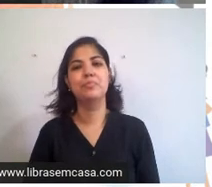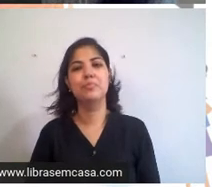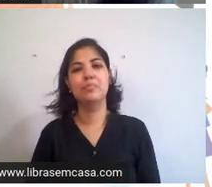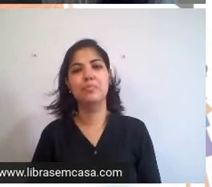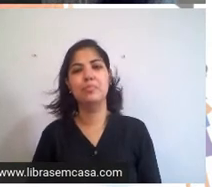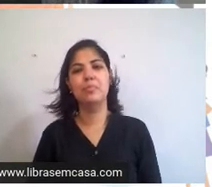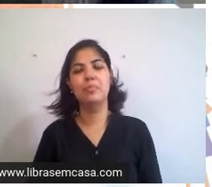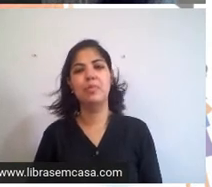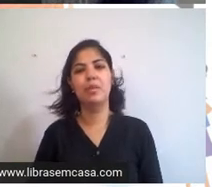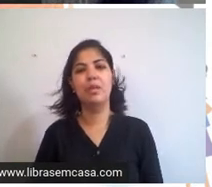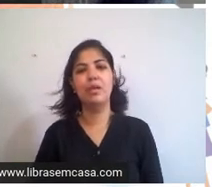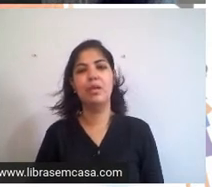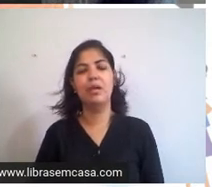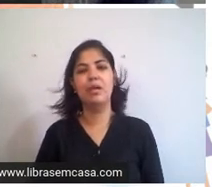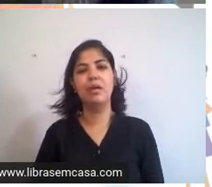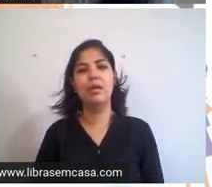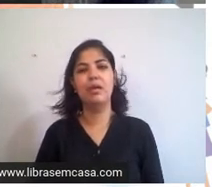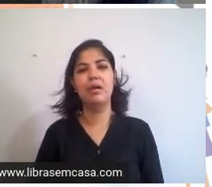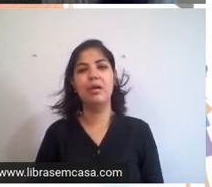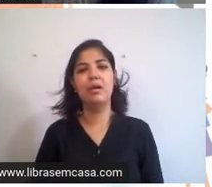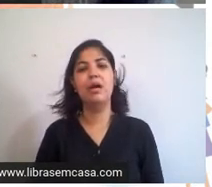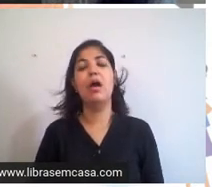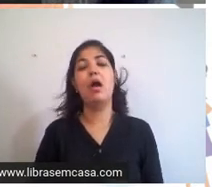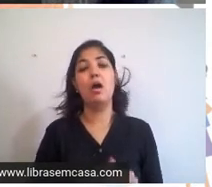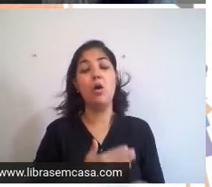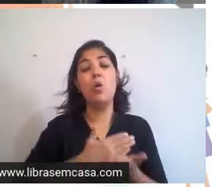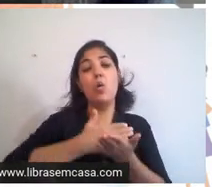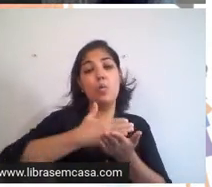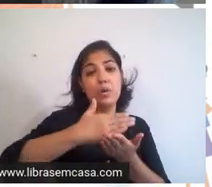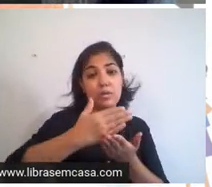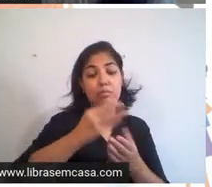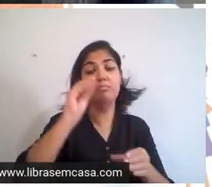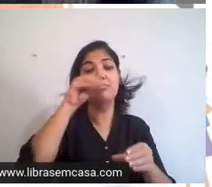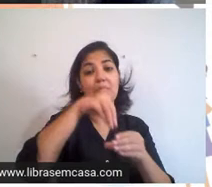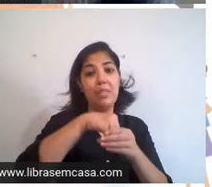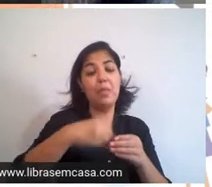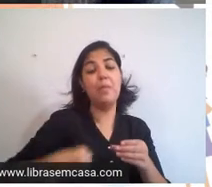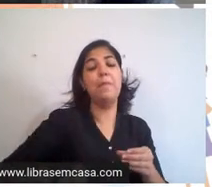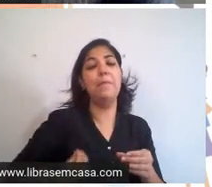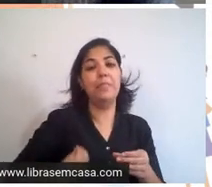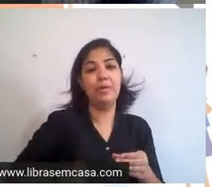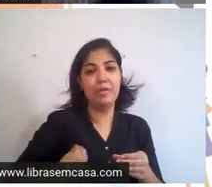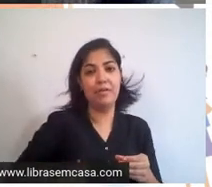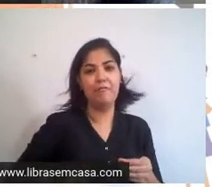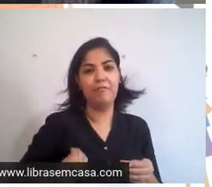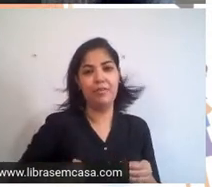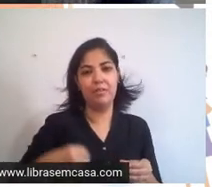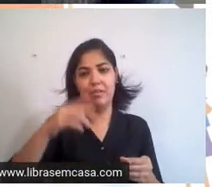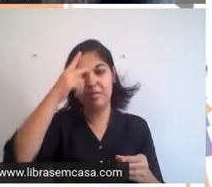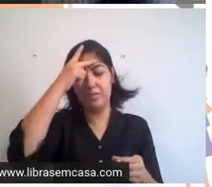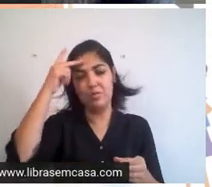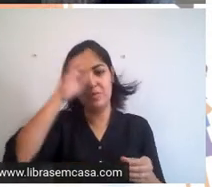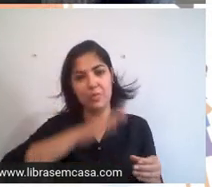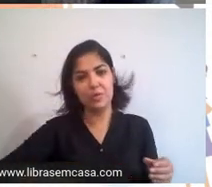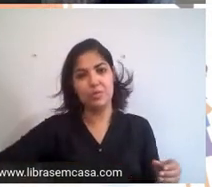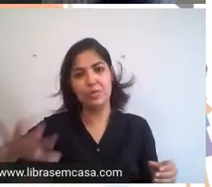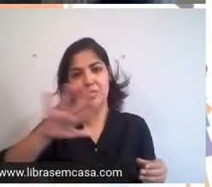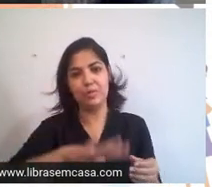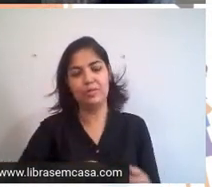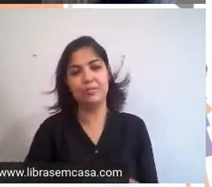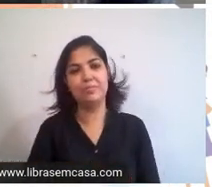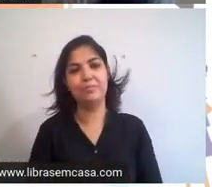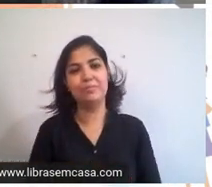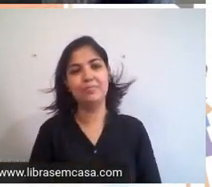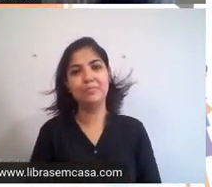estar muy, muy presente en muchas personas. Pero, como siempre, hay un micrófono abierto,